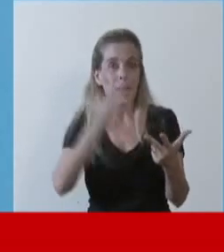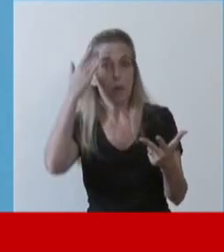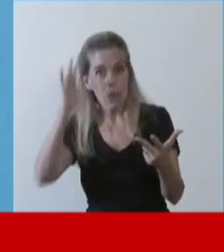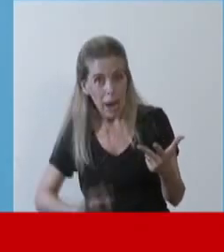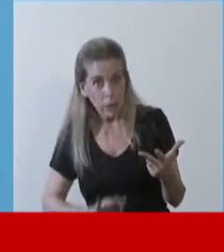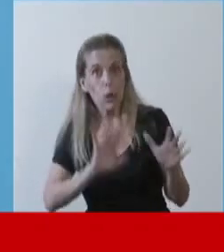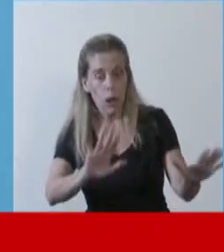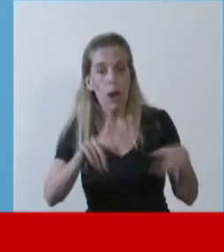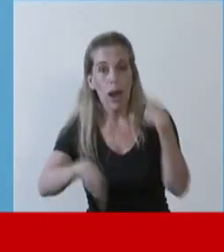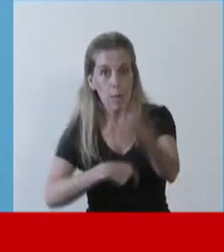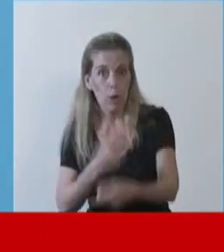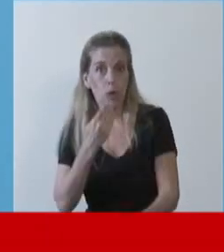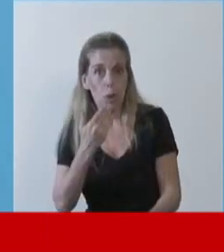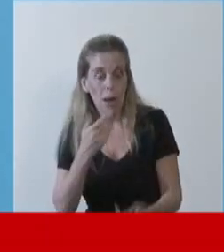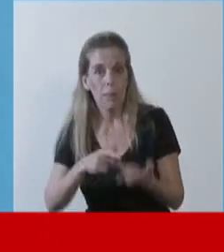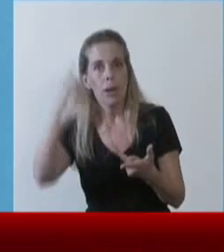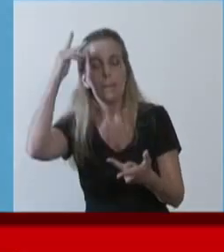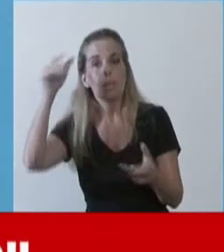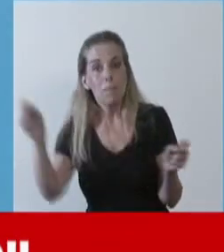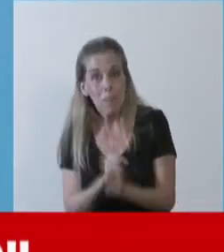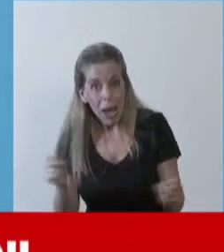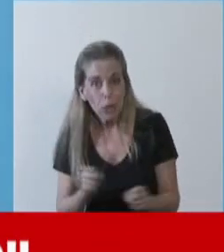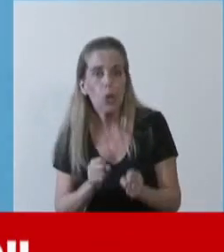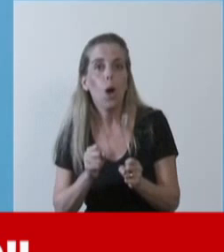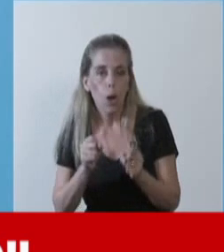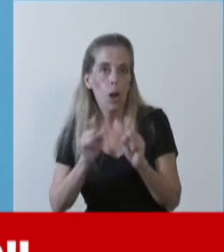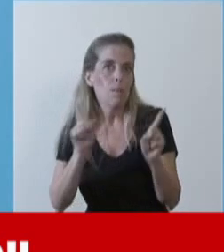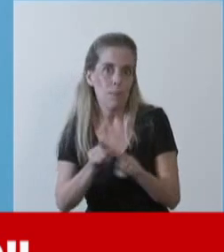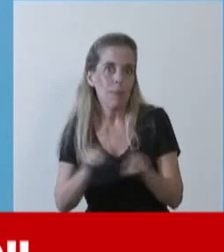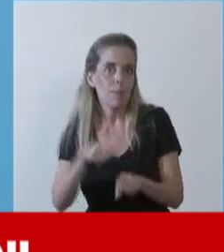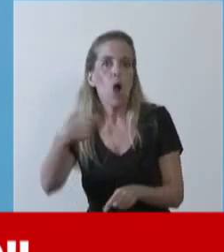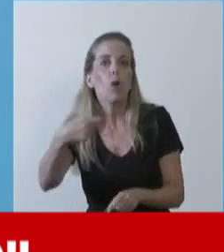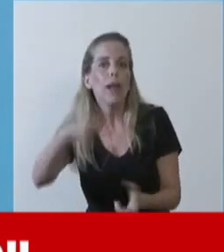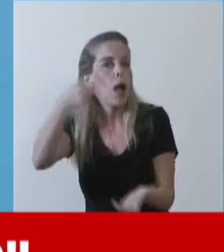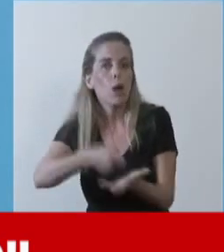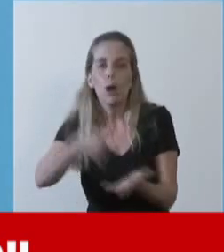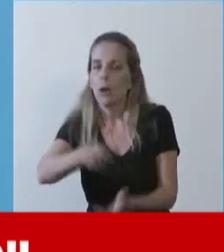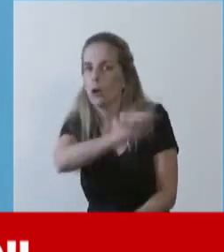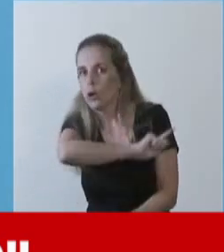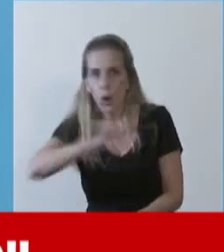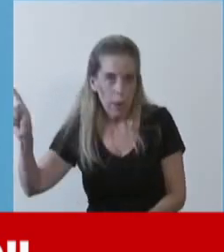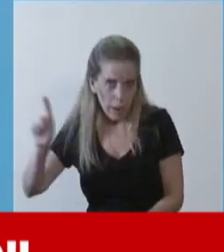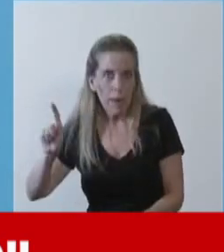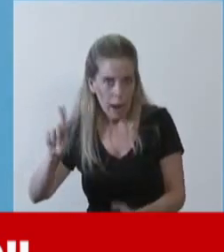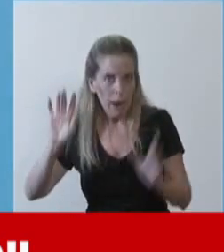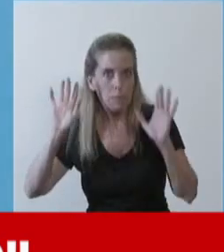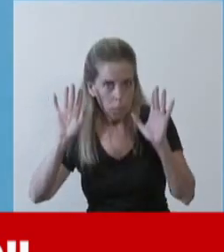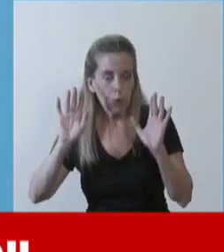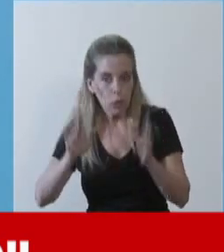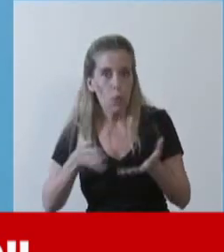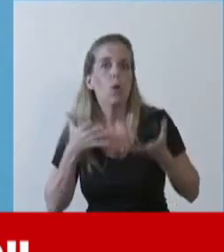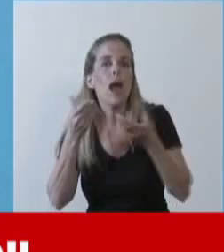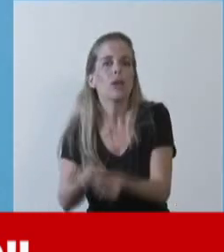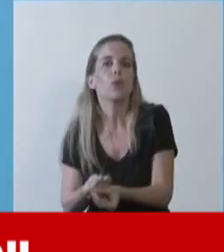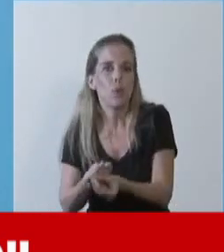Durante abril y mayo también van a estar eximidos del pago de los créditos, con los cuales esto implica un aumento